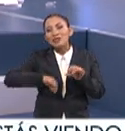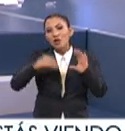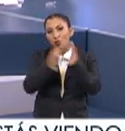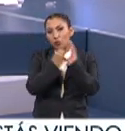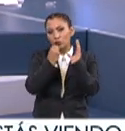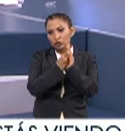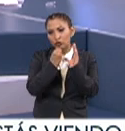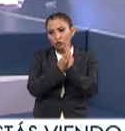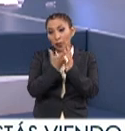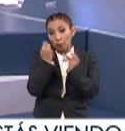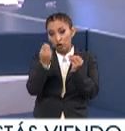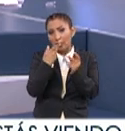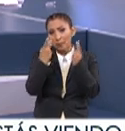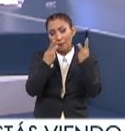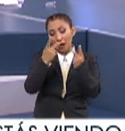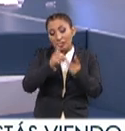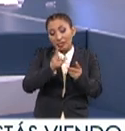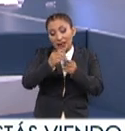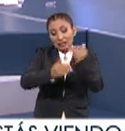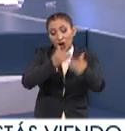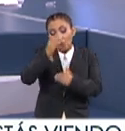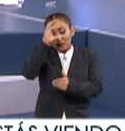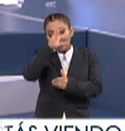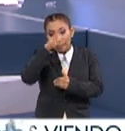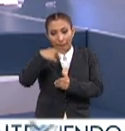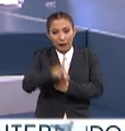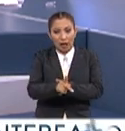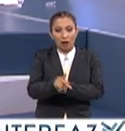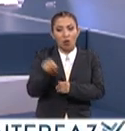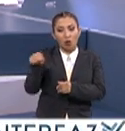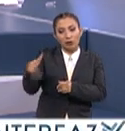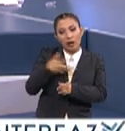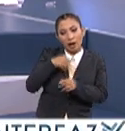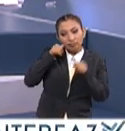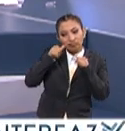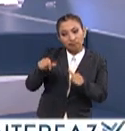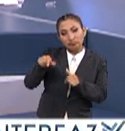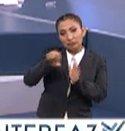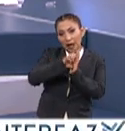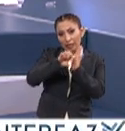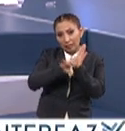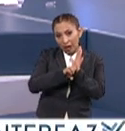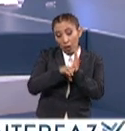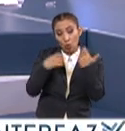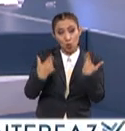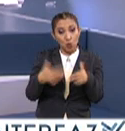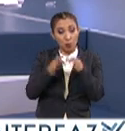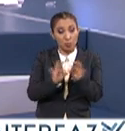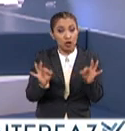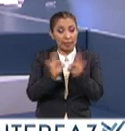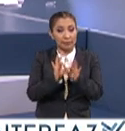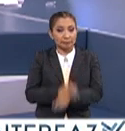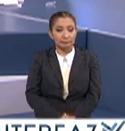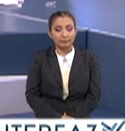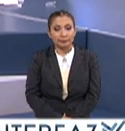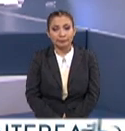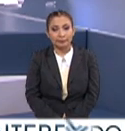MOOC, porque pues mucho hablamos del desarrollo científico, sin embargo, tener en cuenta la ética es algo fundamental.